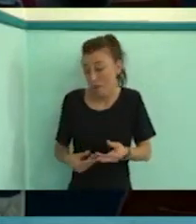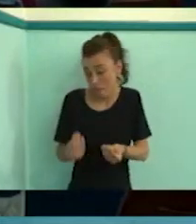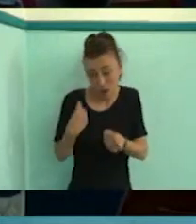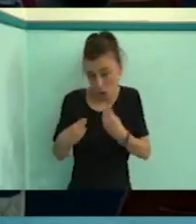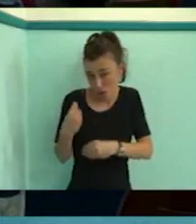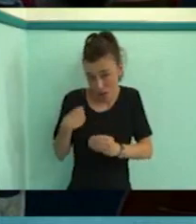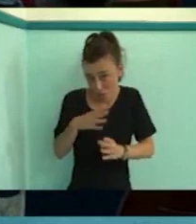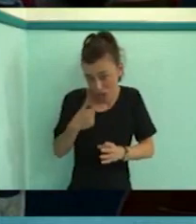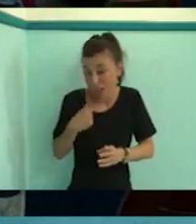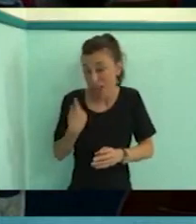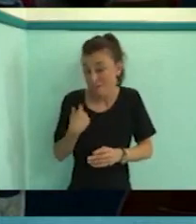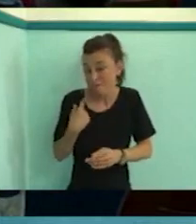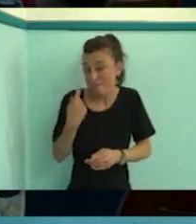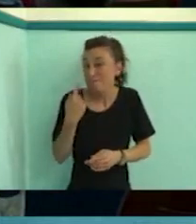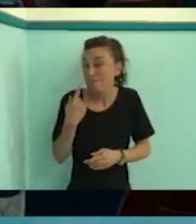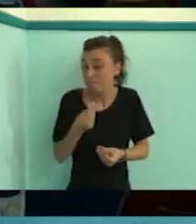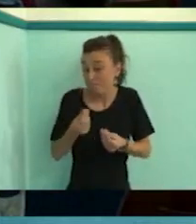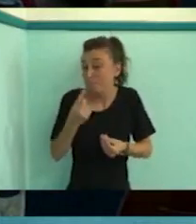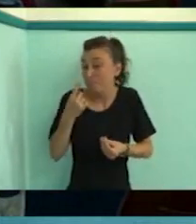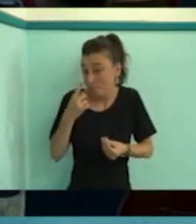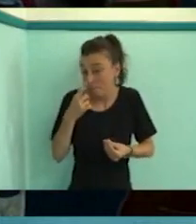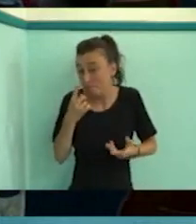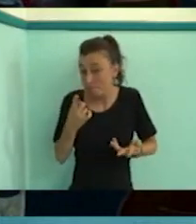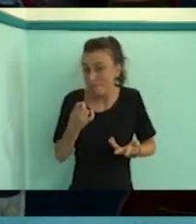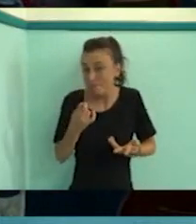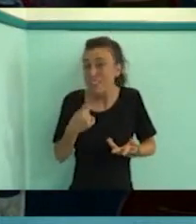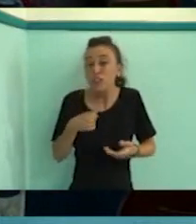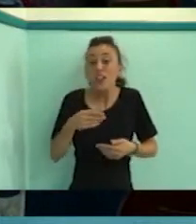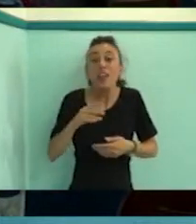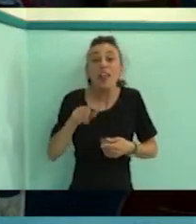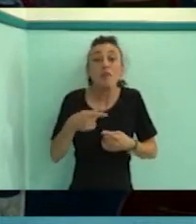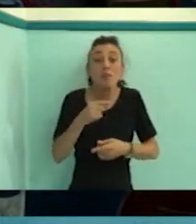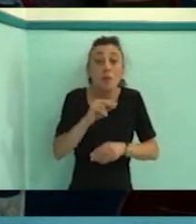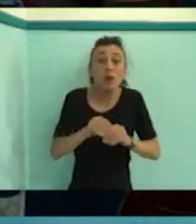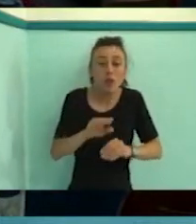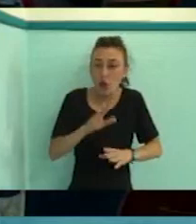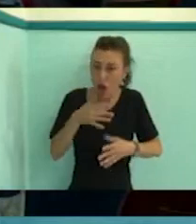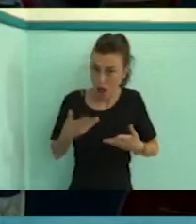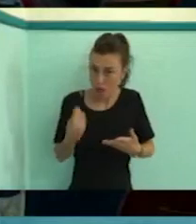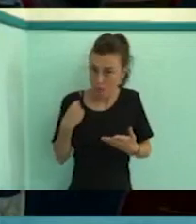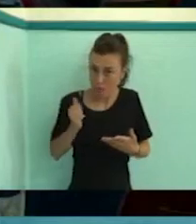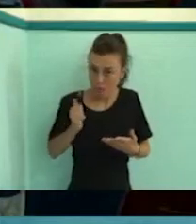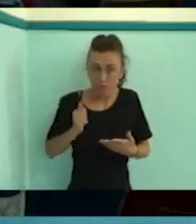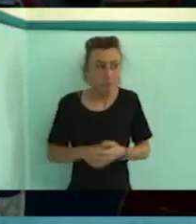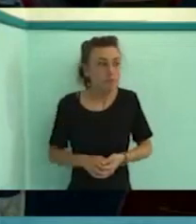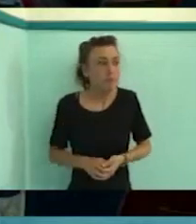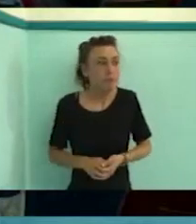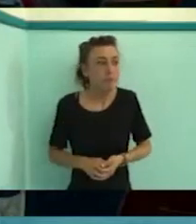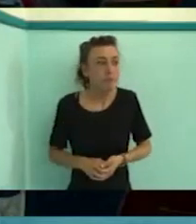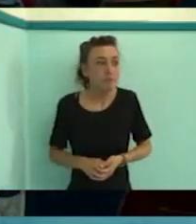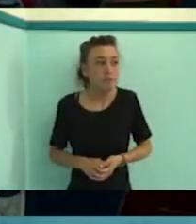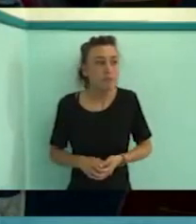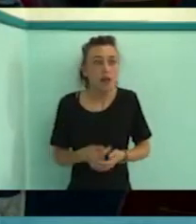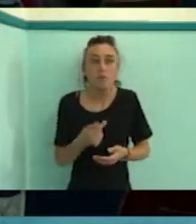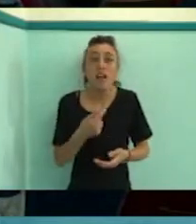a hacer ay te voy a preguntar hombre pues preguntad ahora nadie quiere no no voy a forzar a nadie que much